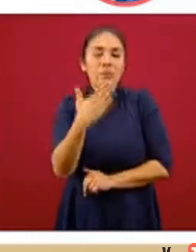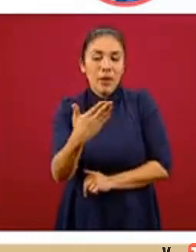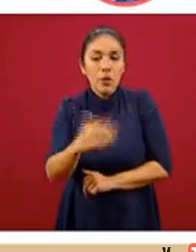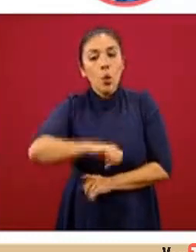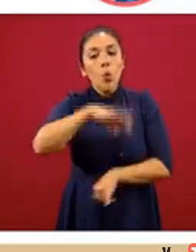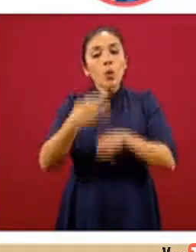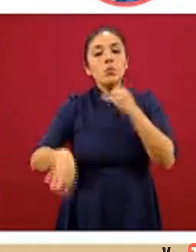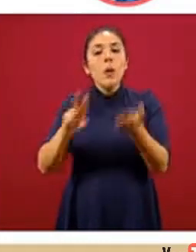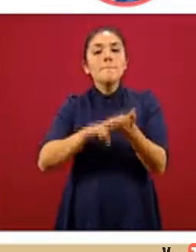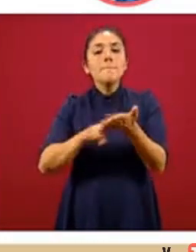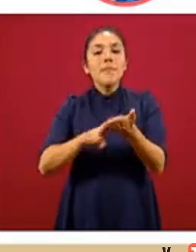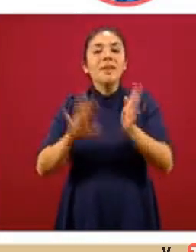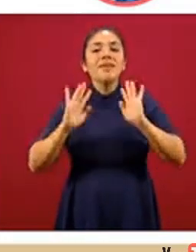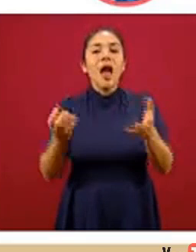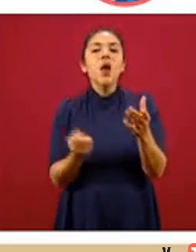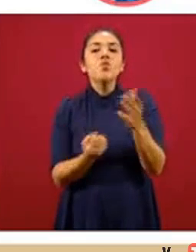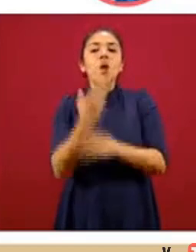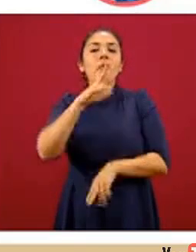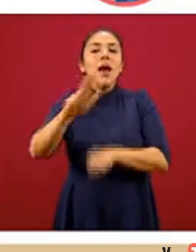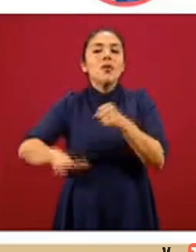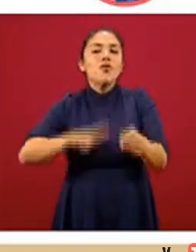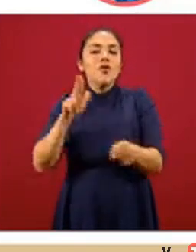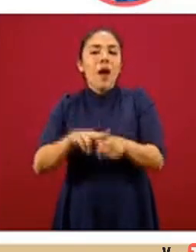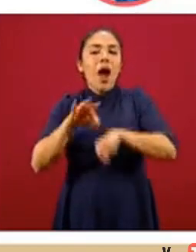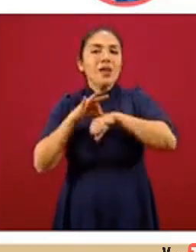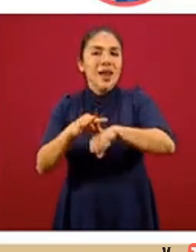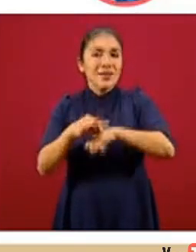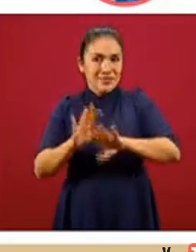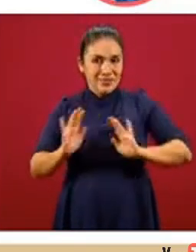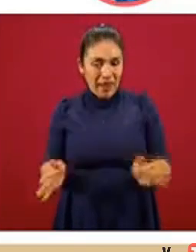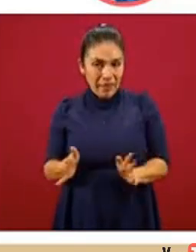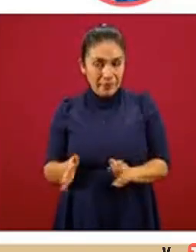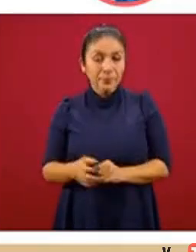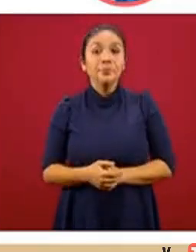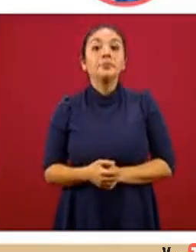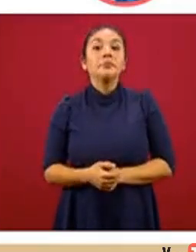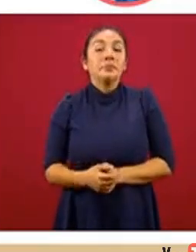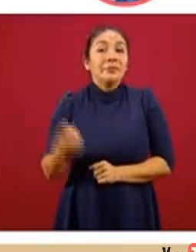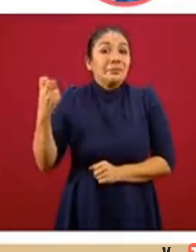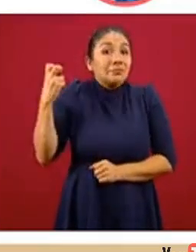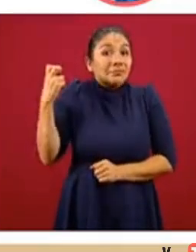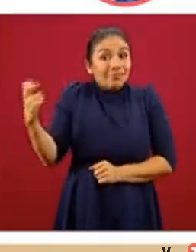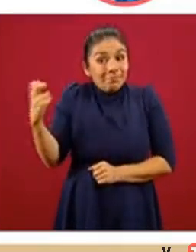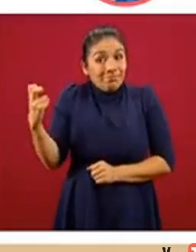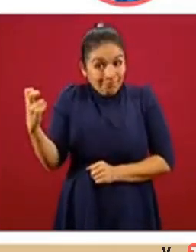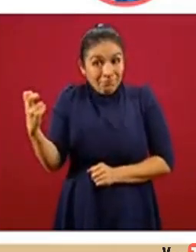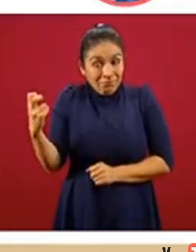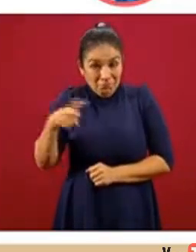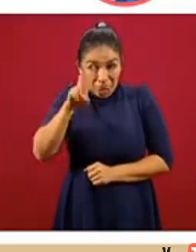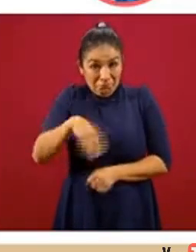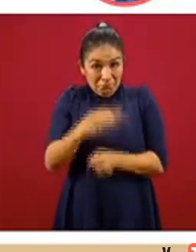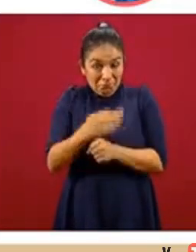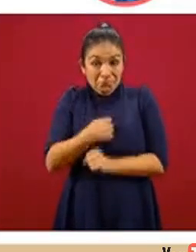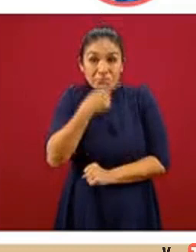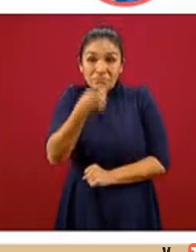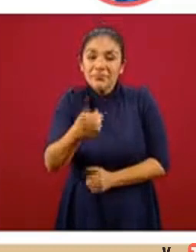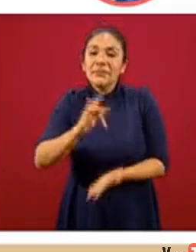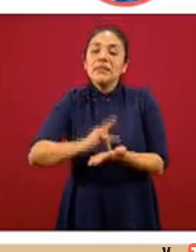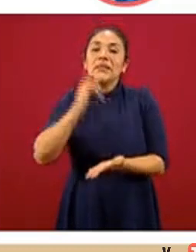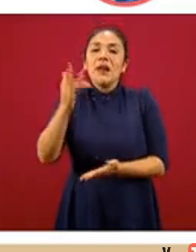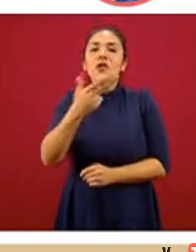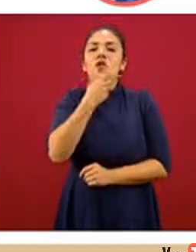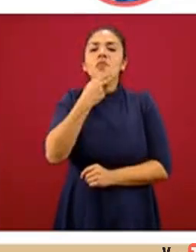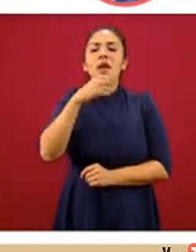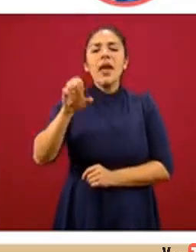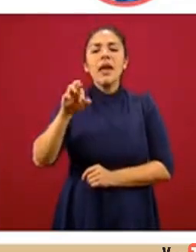verde es de una nueva realidad. Esto, pública y abiertamente, le doy las gracias a Ernesto